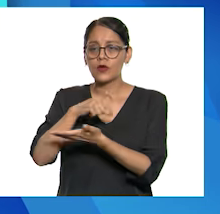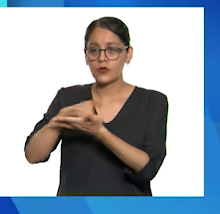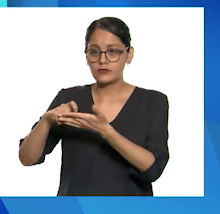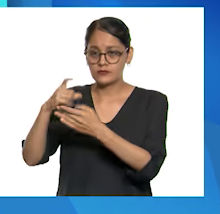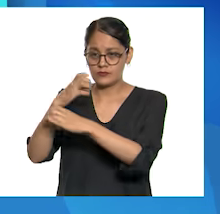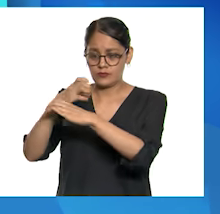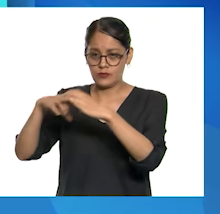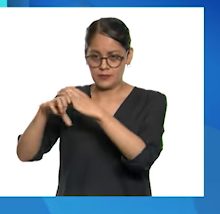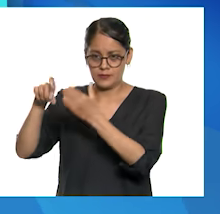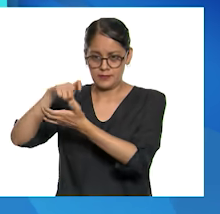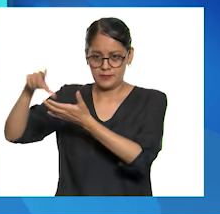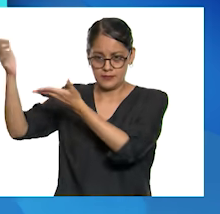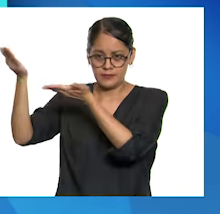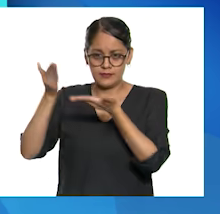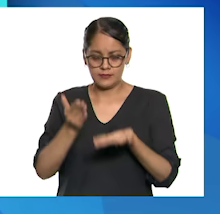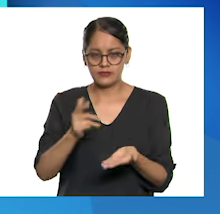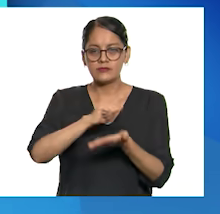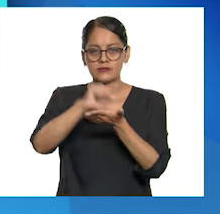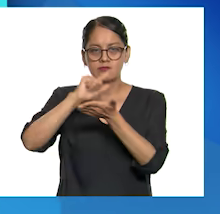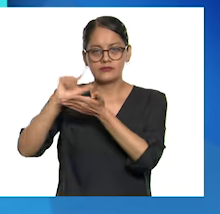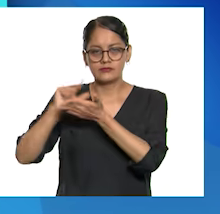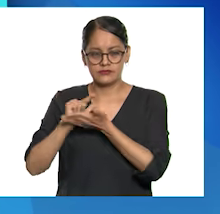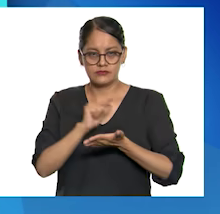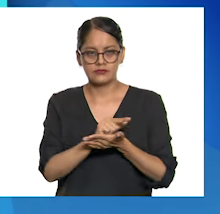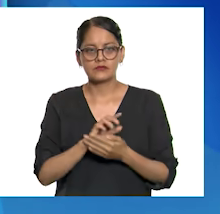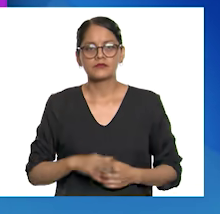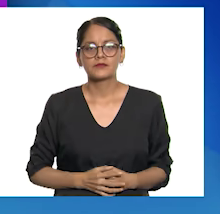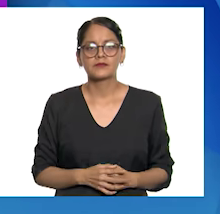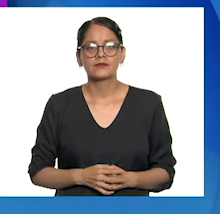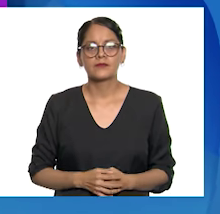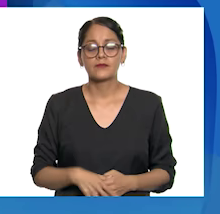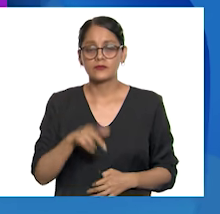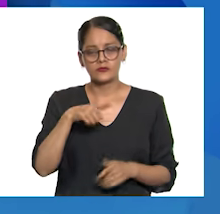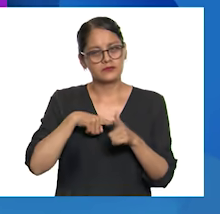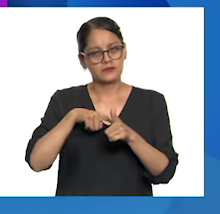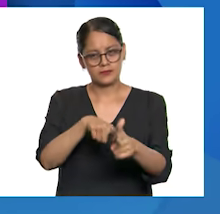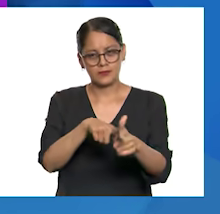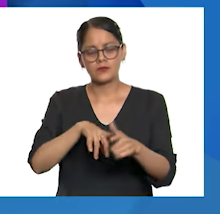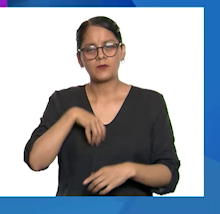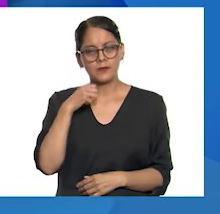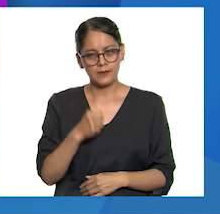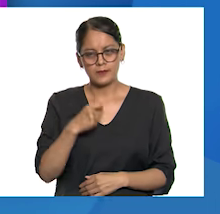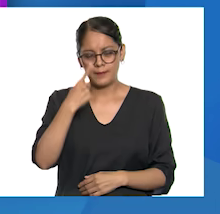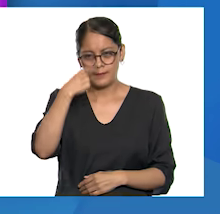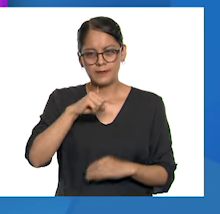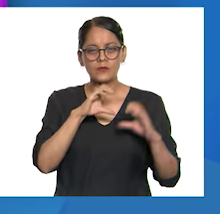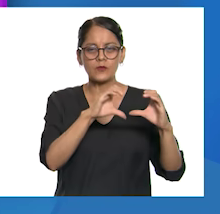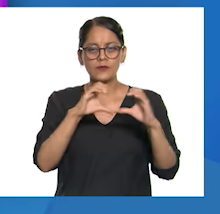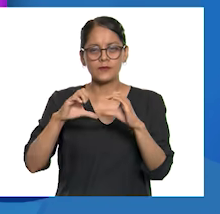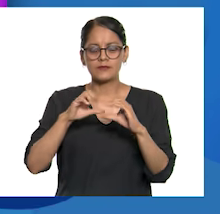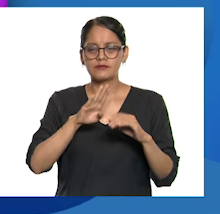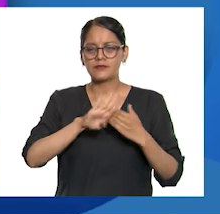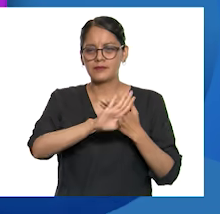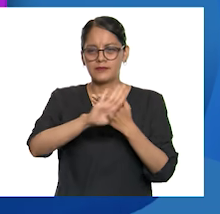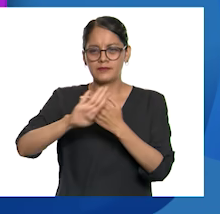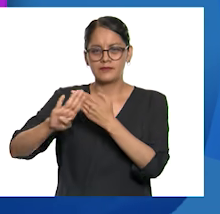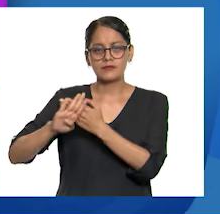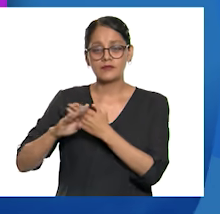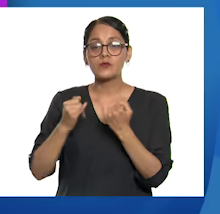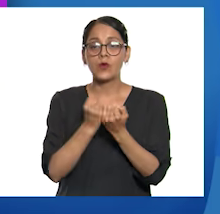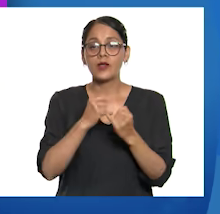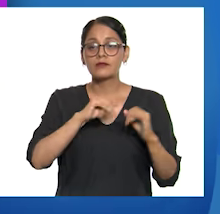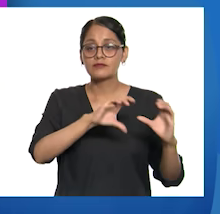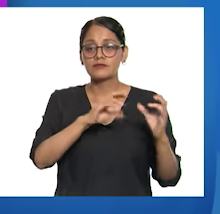las cosas que compres en la tienda o en el supermercado. Sigamos luchando juntos contra este virus cuidándonos los